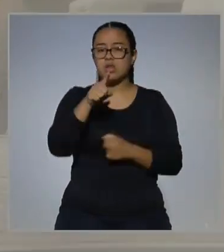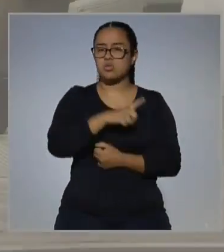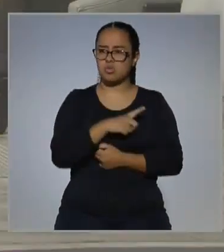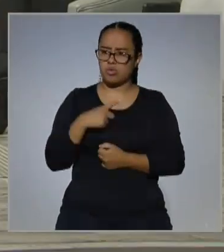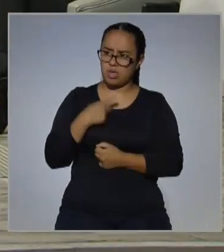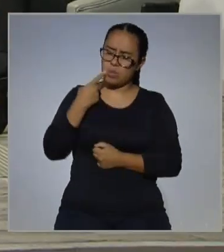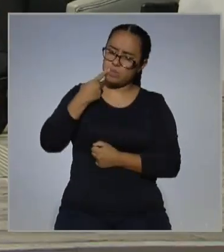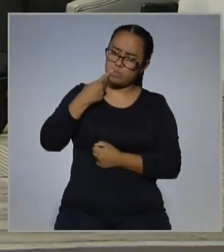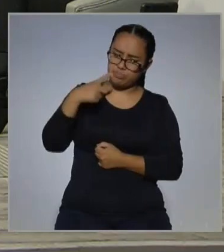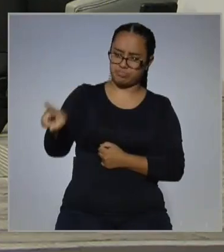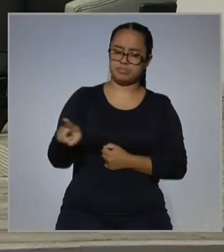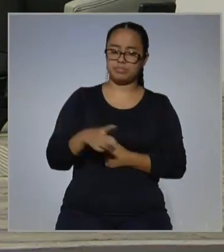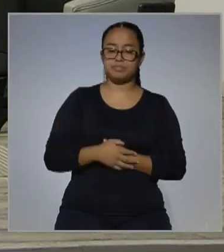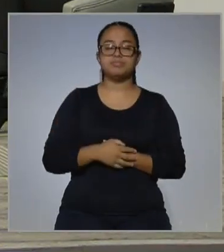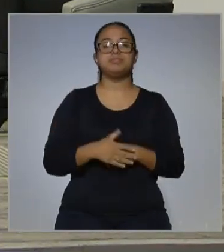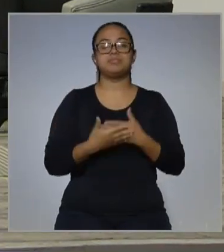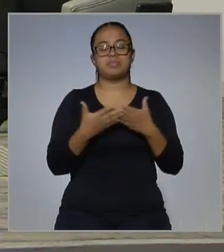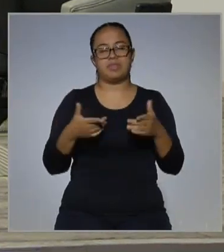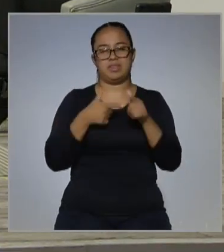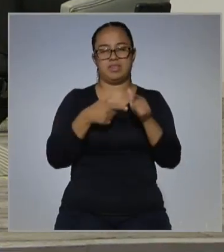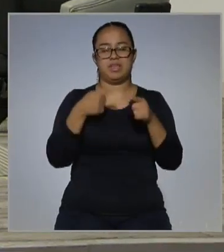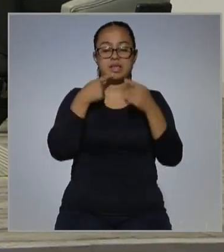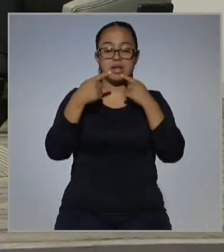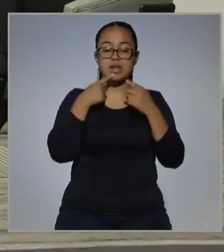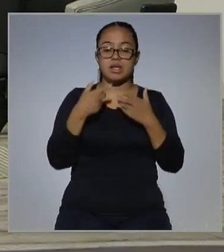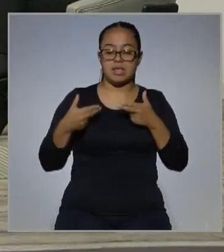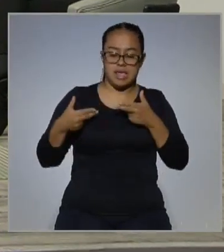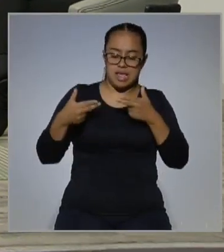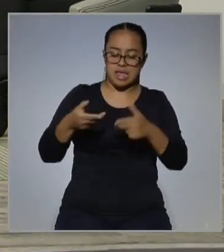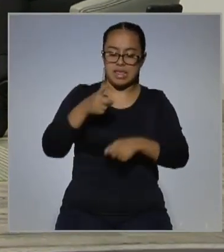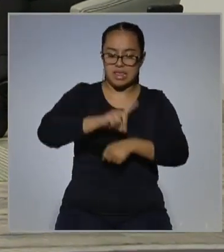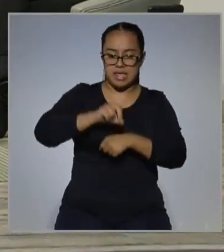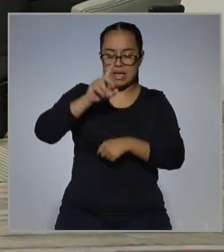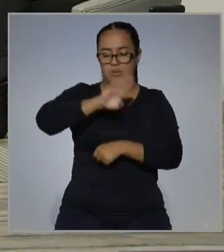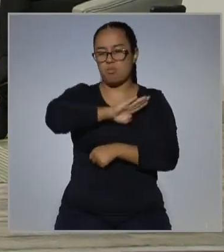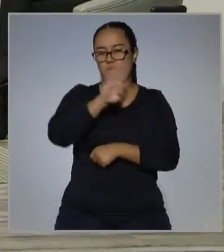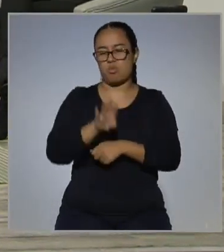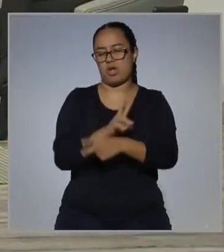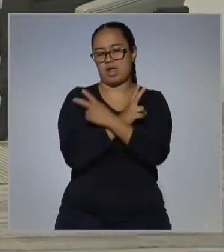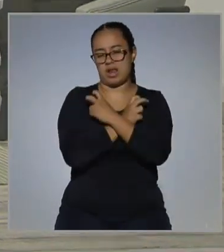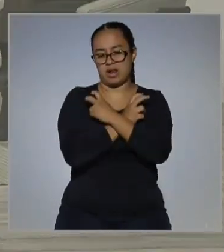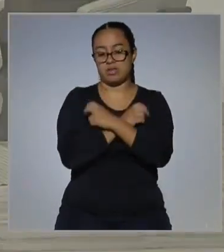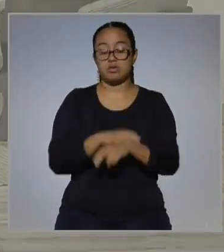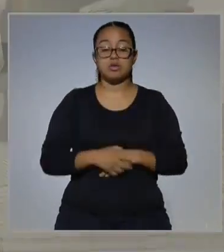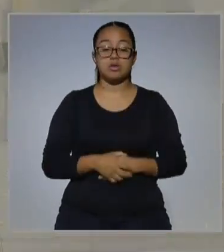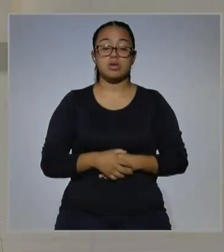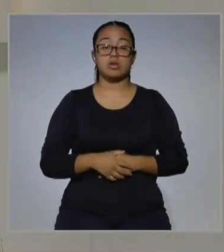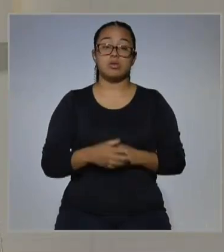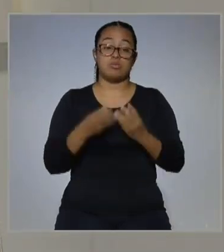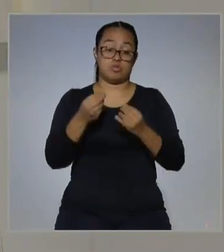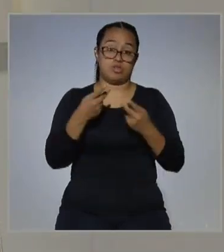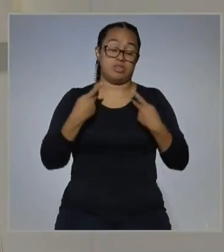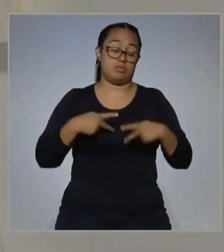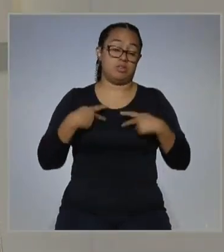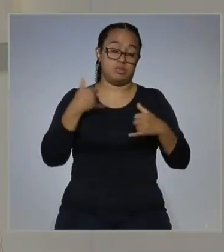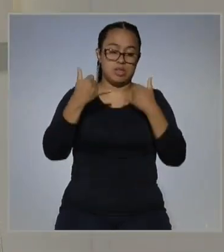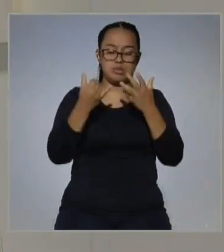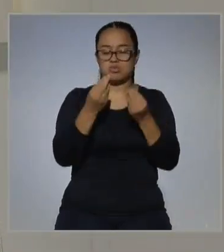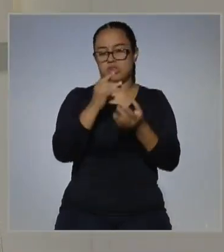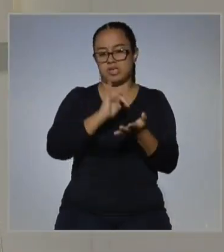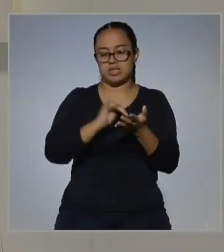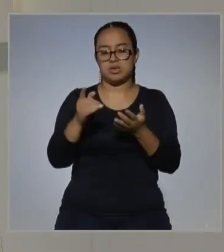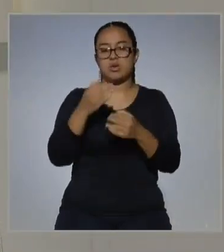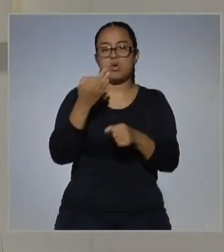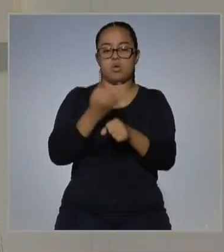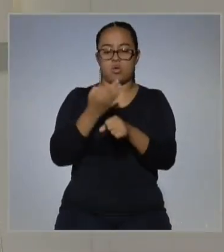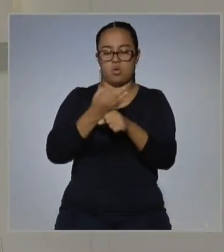en Diálogos hablando de la tradición del Día de Muertos, nuestra herencia cultural, Diana. Nos están llamando, muchas gracias a todas las personas que nos han compartido